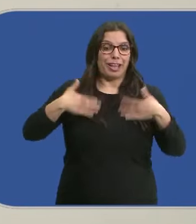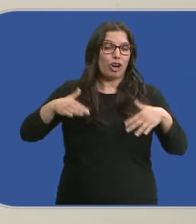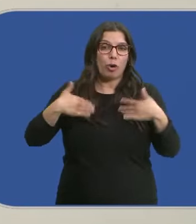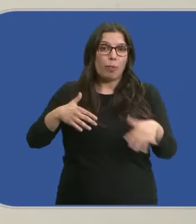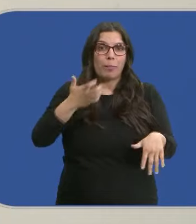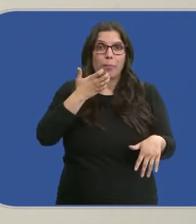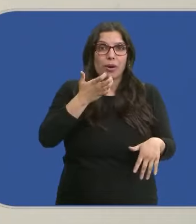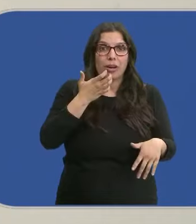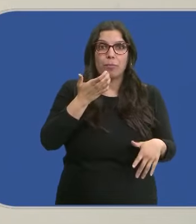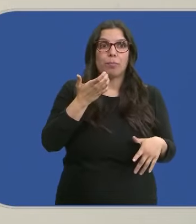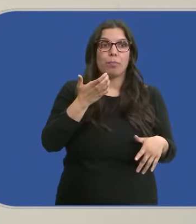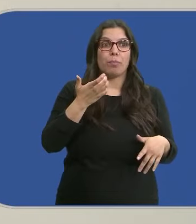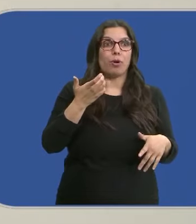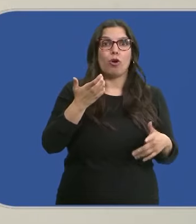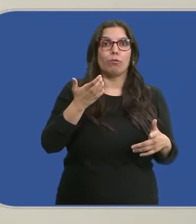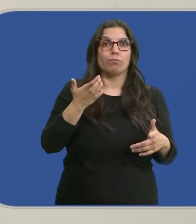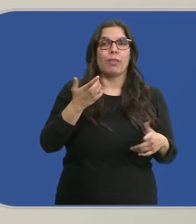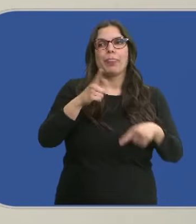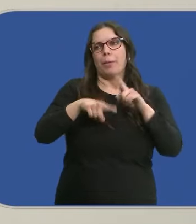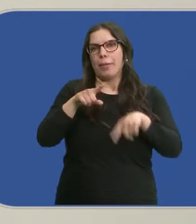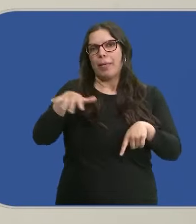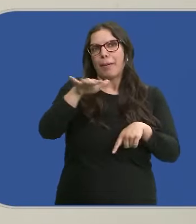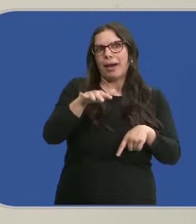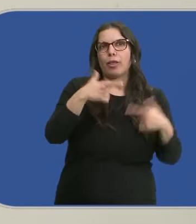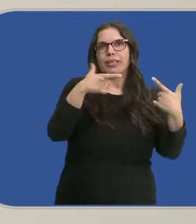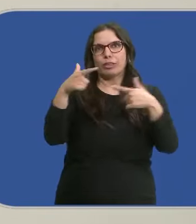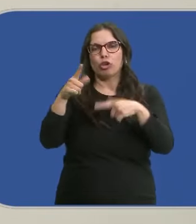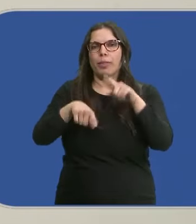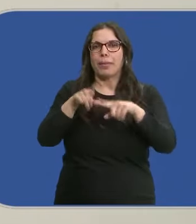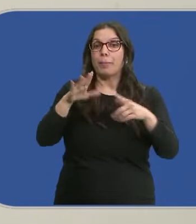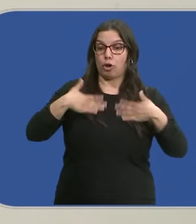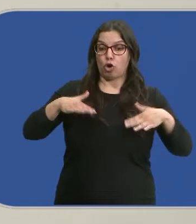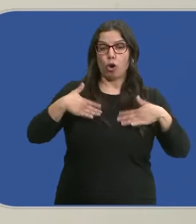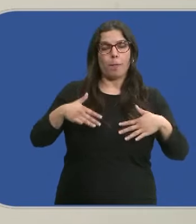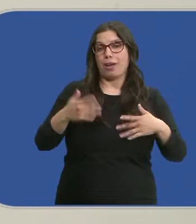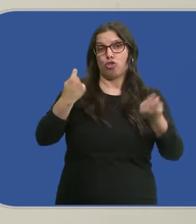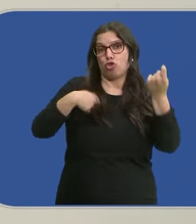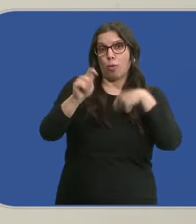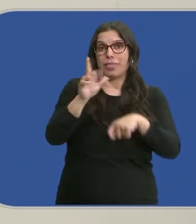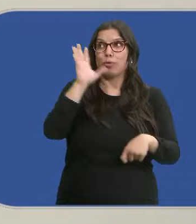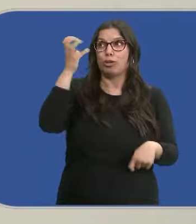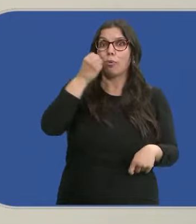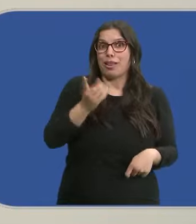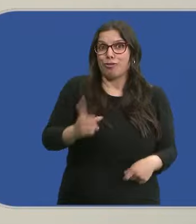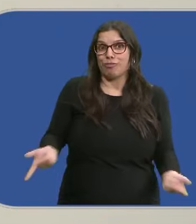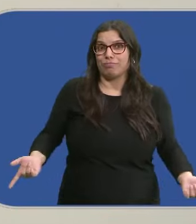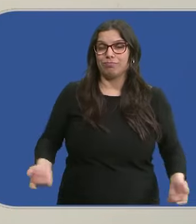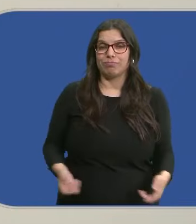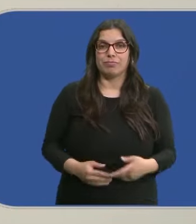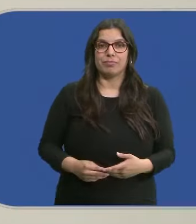sobre todo va por barrios y por sectores, pero el sector textil pues lo estamos pasando muy mal porque no ha hecho buen tiempo.